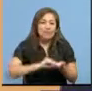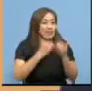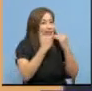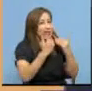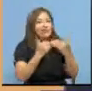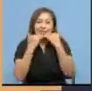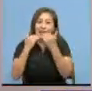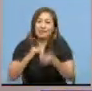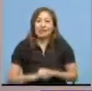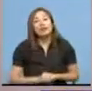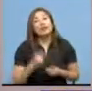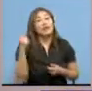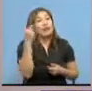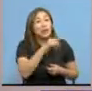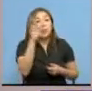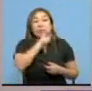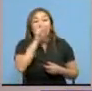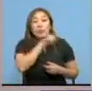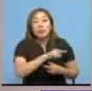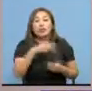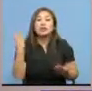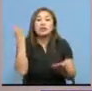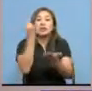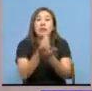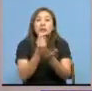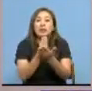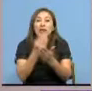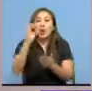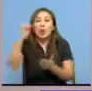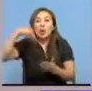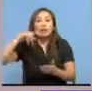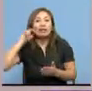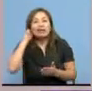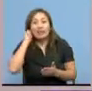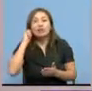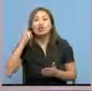cecilio éste cecilia cernuschi y se representa a la ong sum